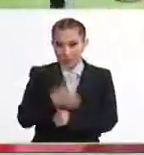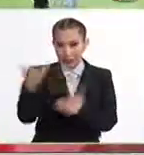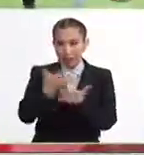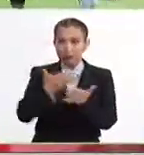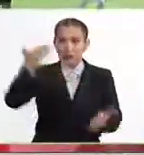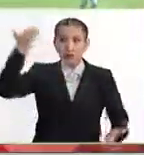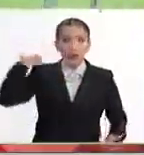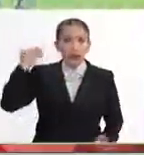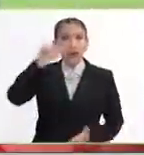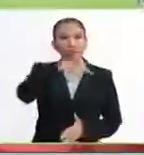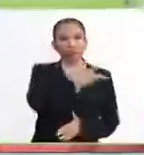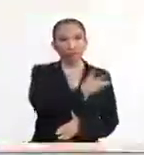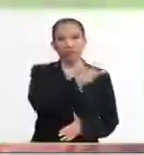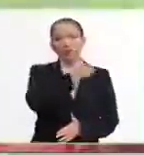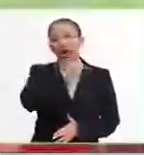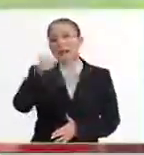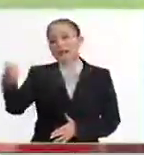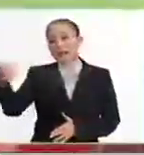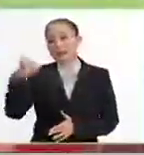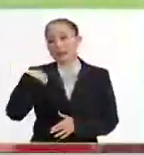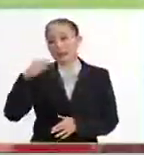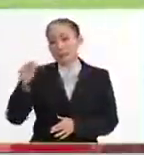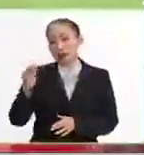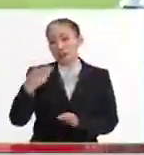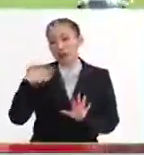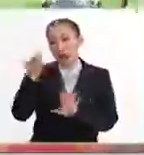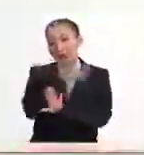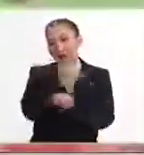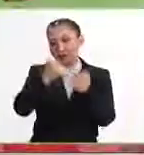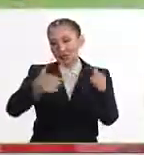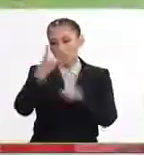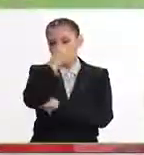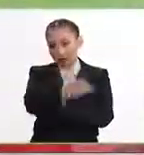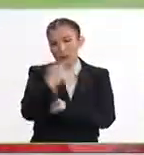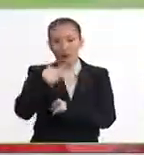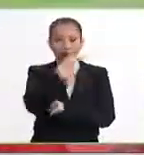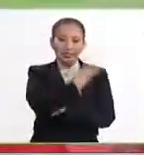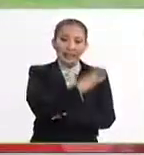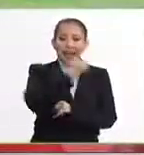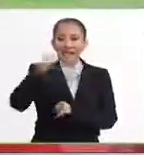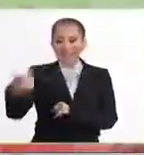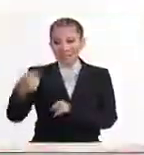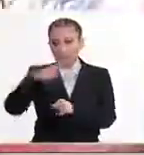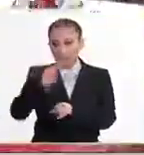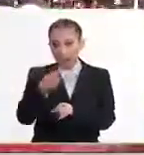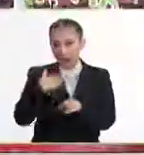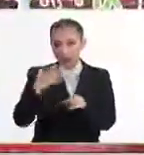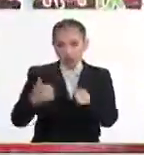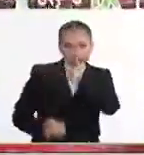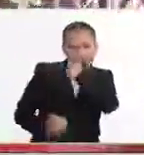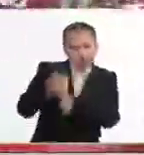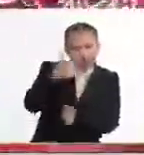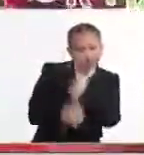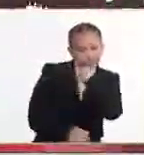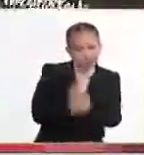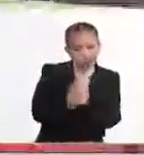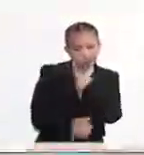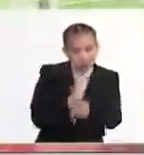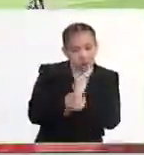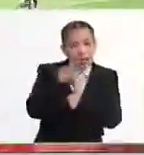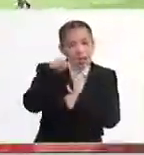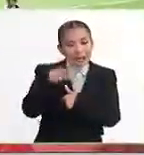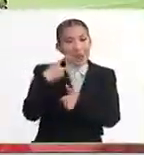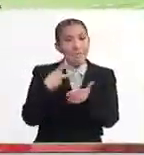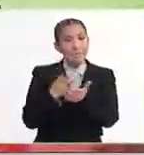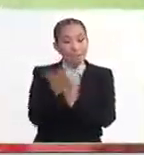realizó del 3 al 6 de mayo. Oficialmente la inauguración el 2, pero bueno, del 3 al 6 de mayo fue la competencia. Y entonces esto